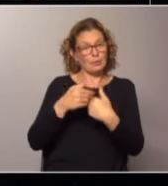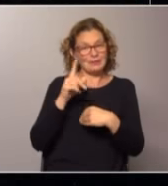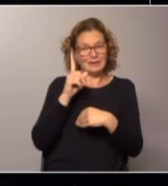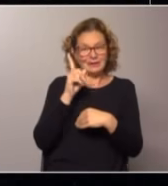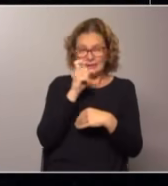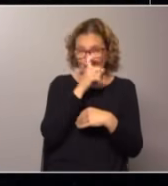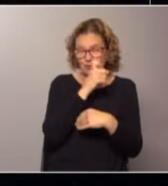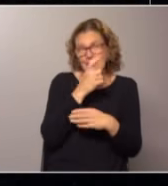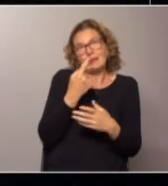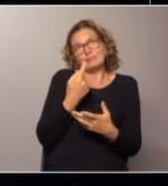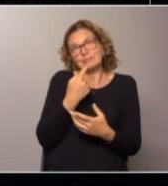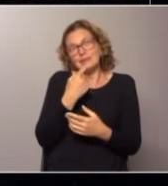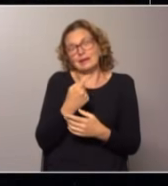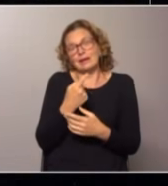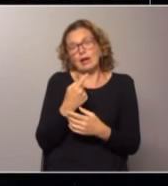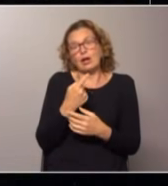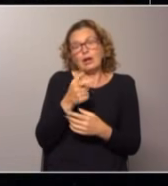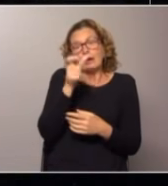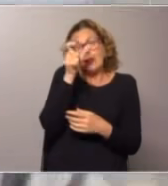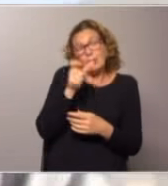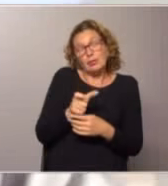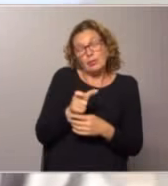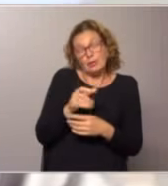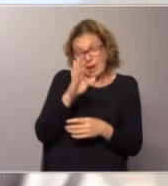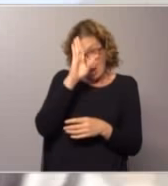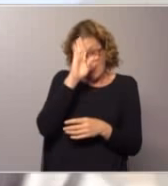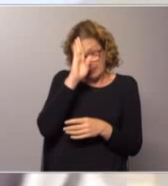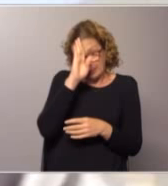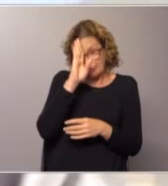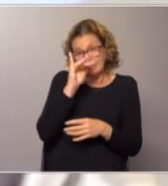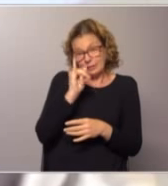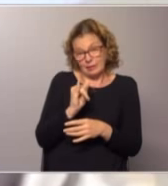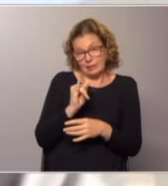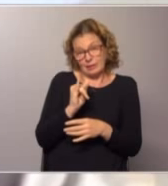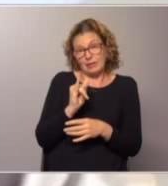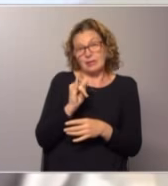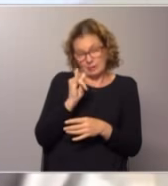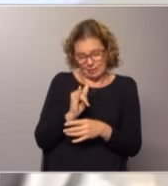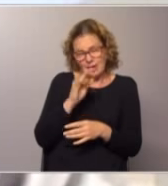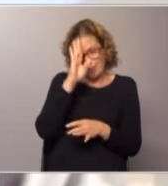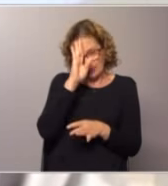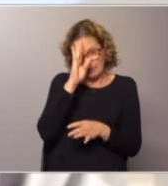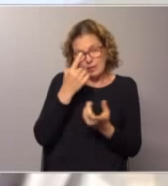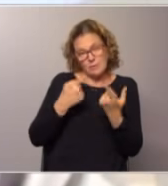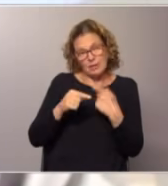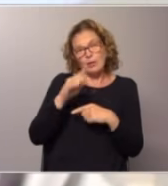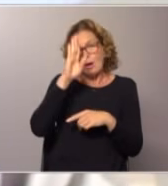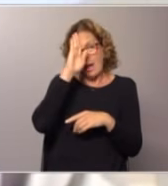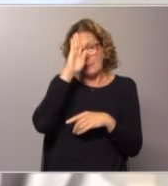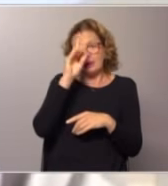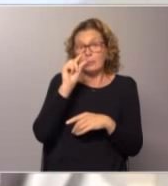yo diría el género humano aprende sí que aprende no seamos injustos lo que pasa que aprende